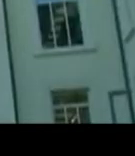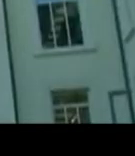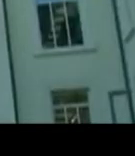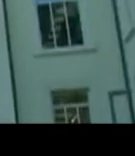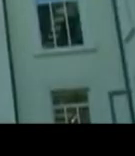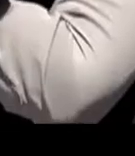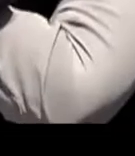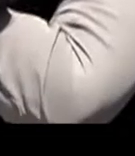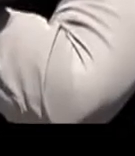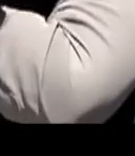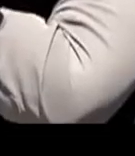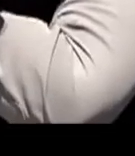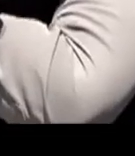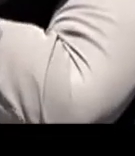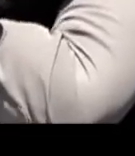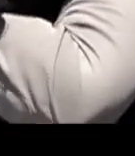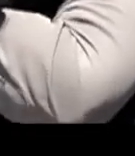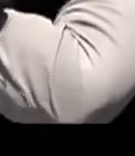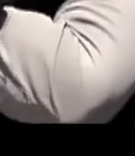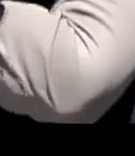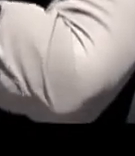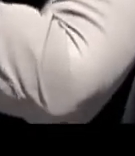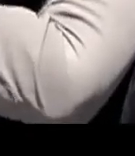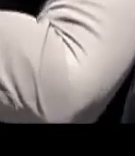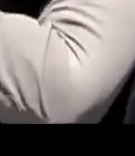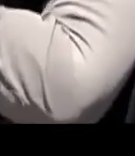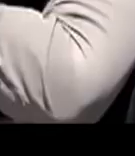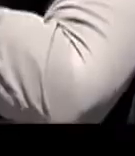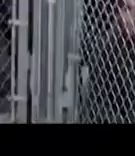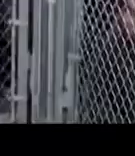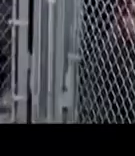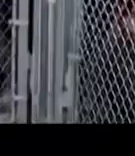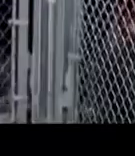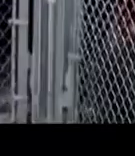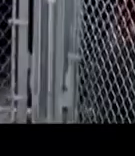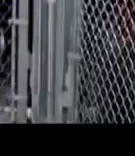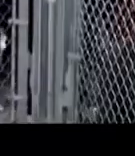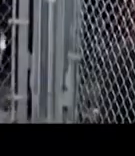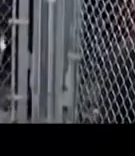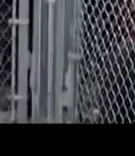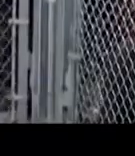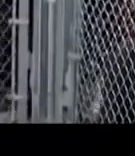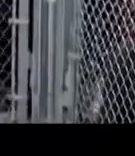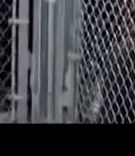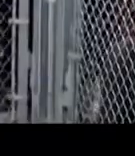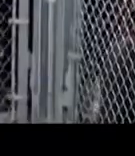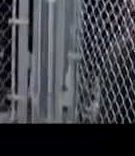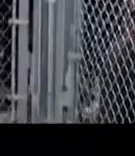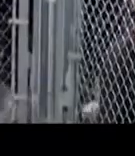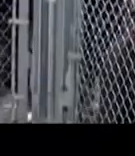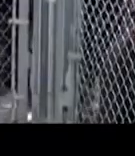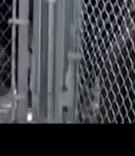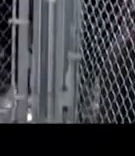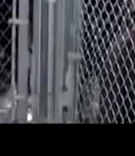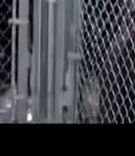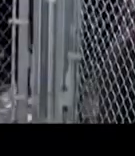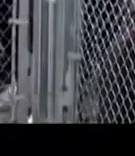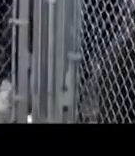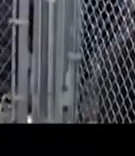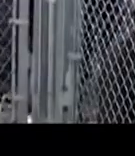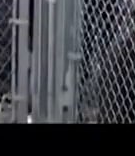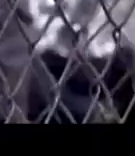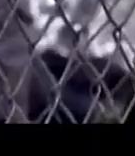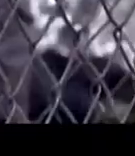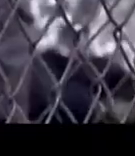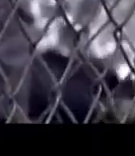norteamericano, por lo que se le procesa judicialmente como tal, aun cuando no tenga antecedentes penales. Entre el 5 de mayo y el 9